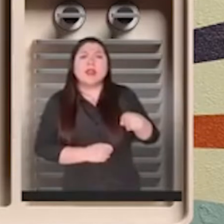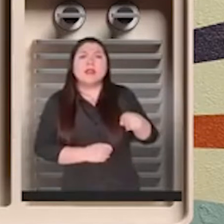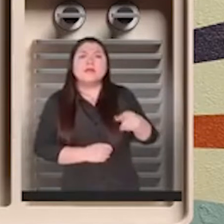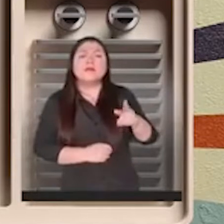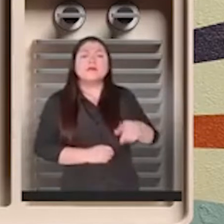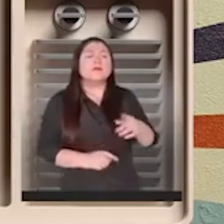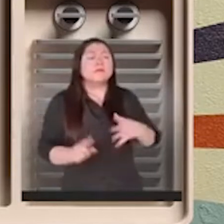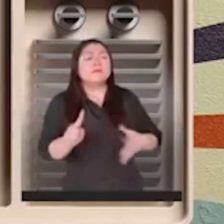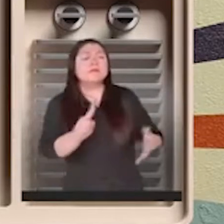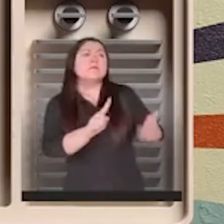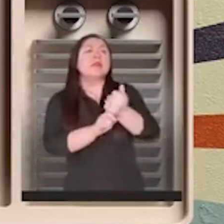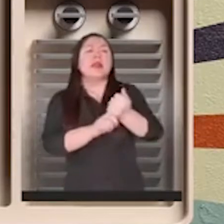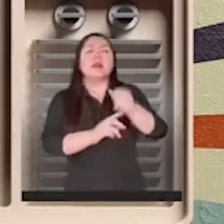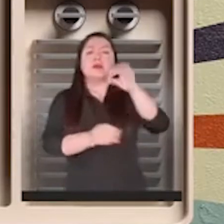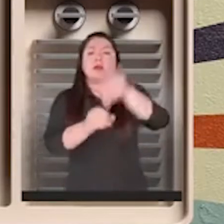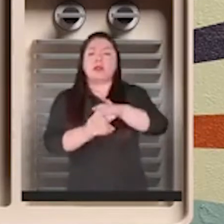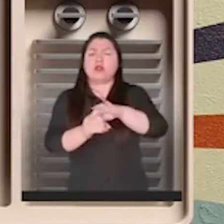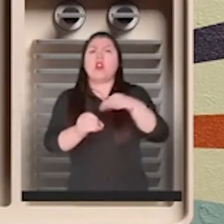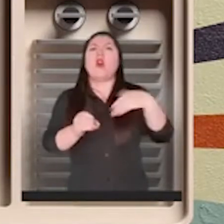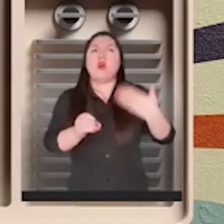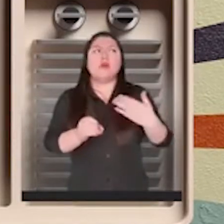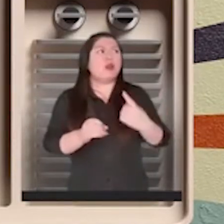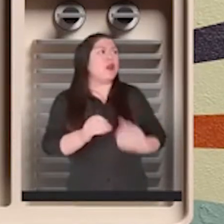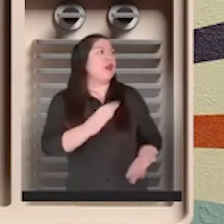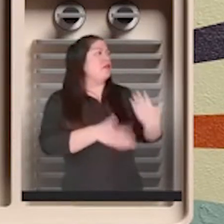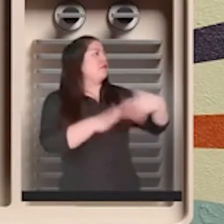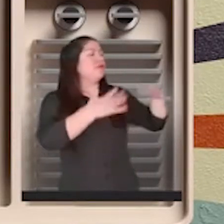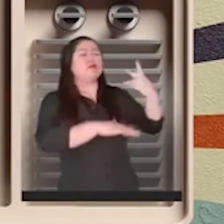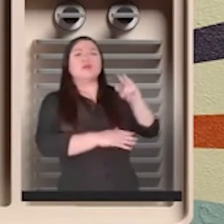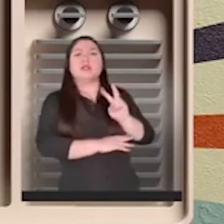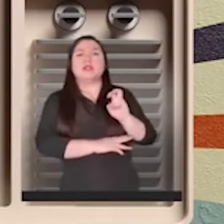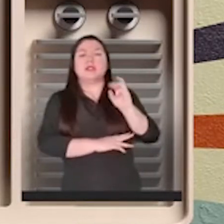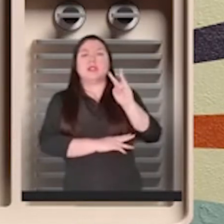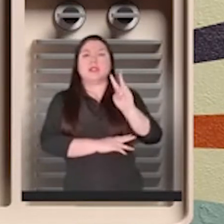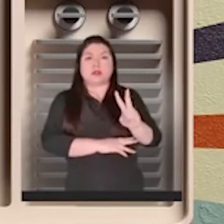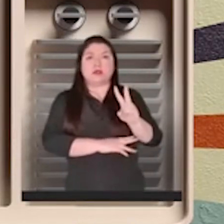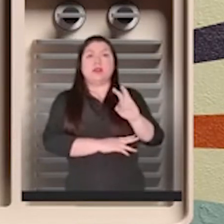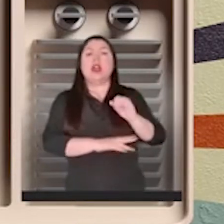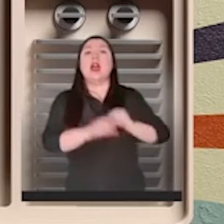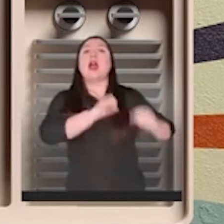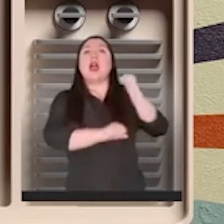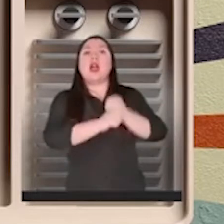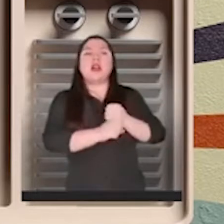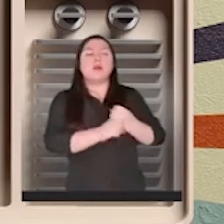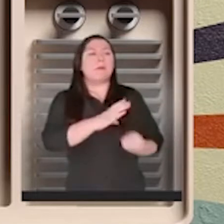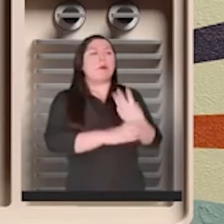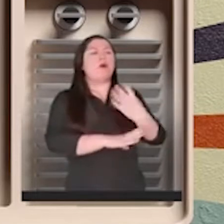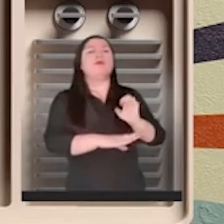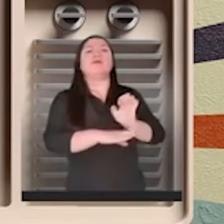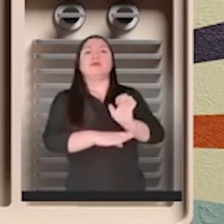Tanto que lograrlo implicó crear, hace 72 años, una entidad que lo organice.